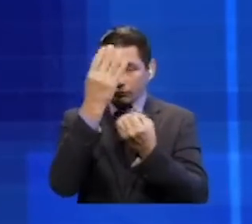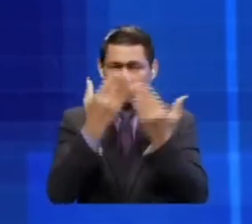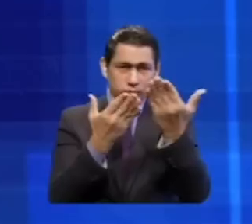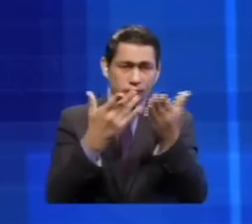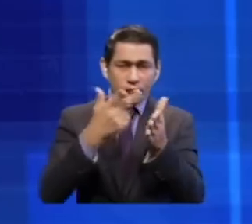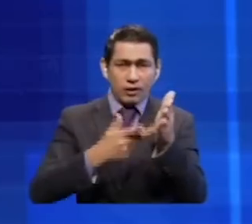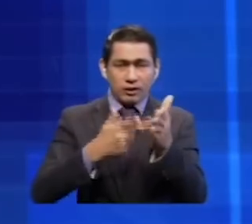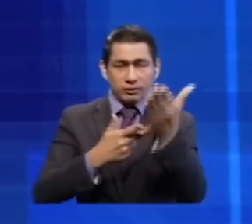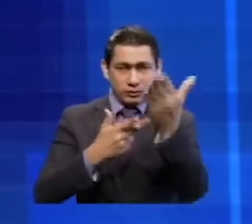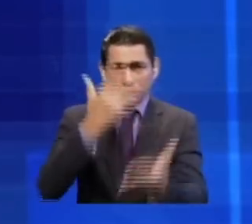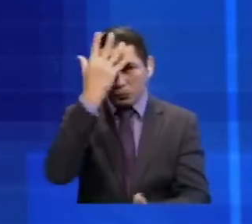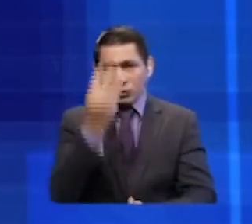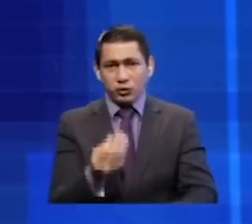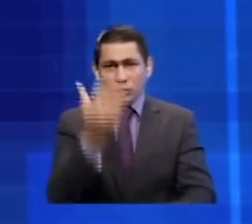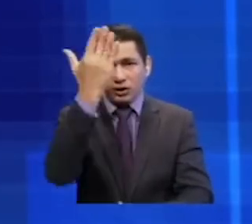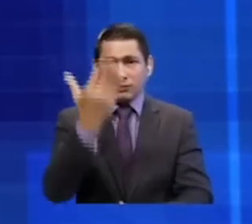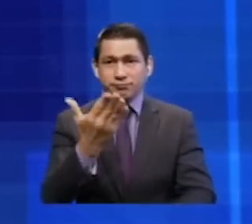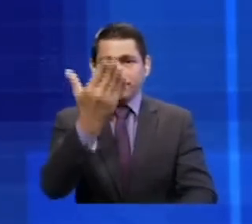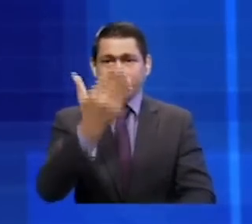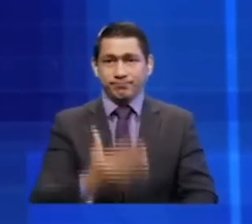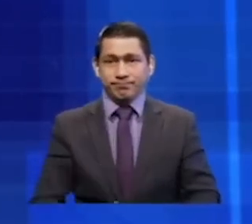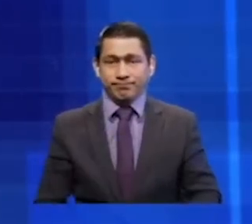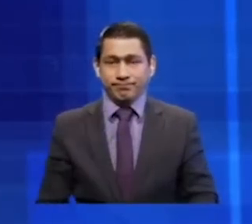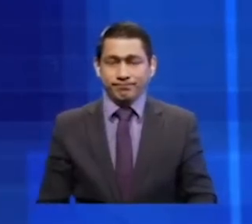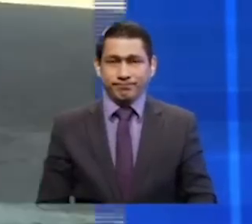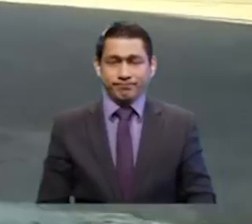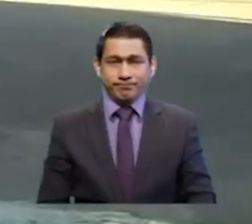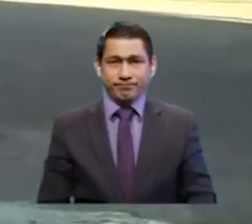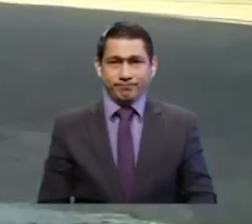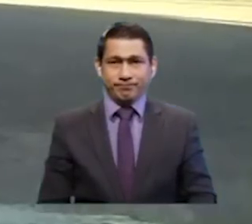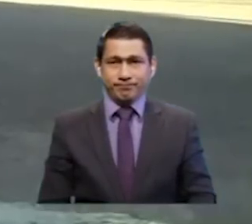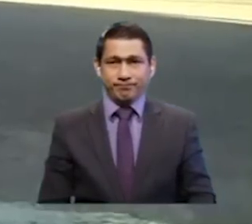sucedió. Gustavo, ¿cómo estás? Muy buenos días.